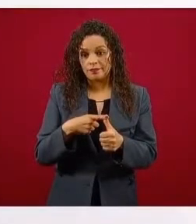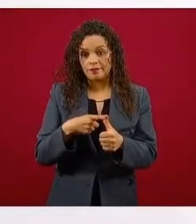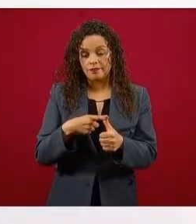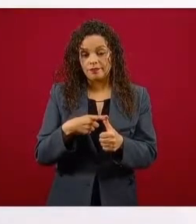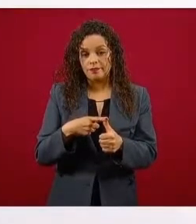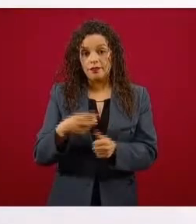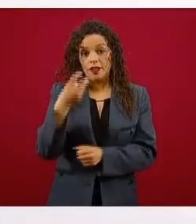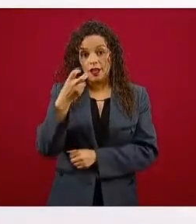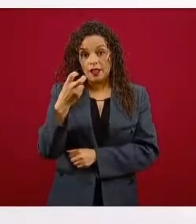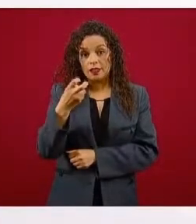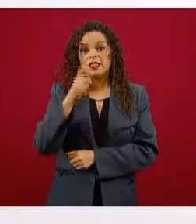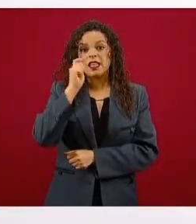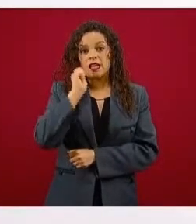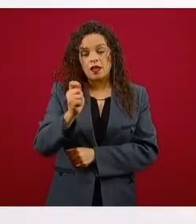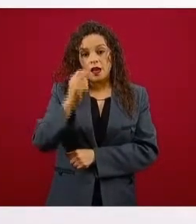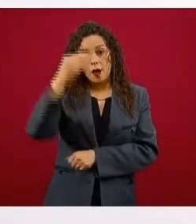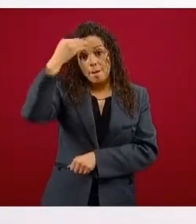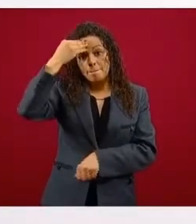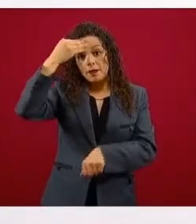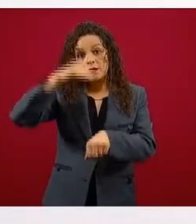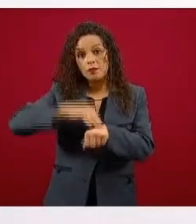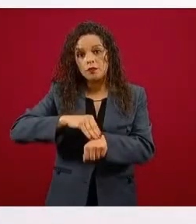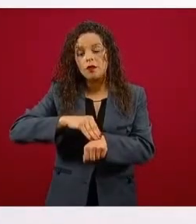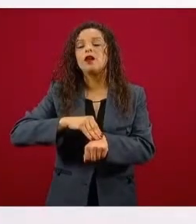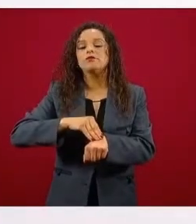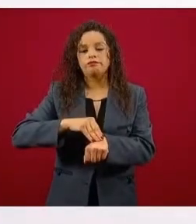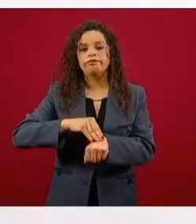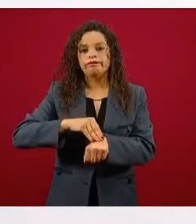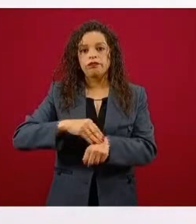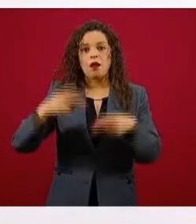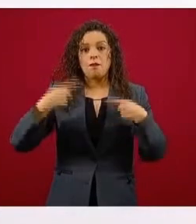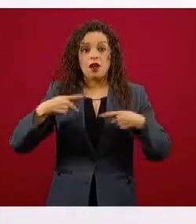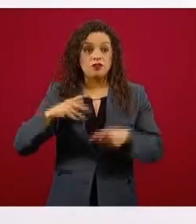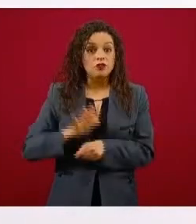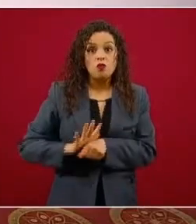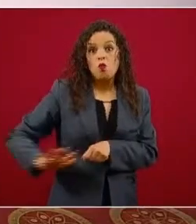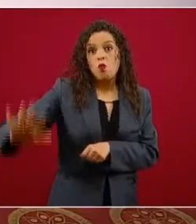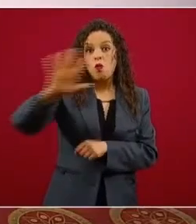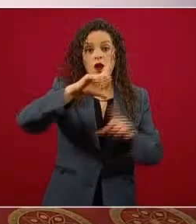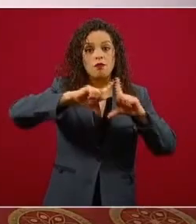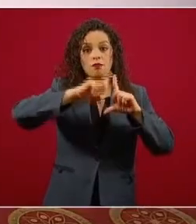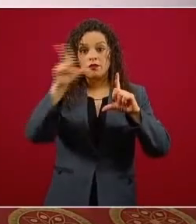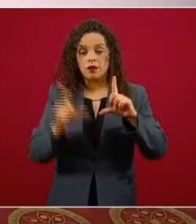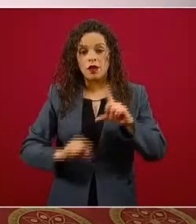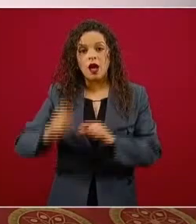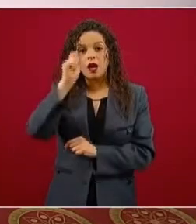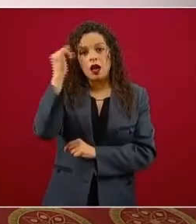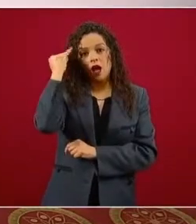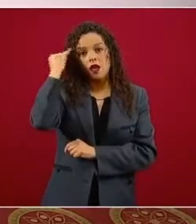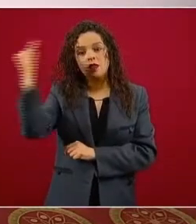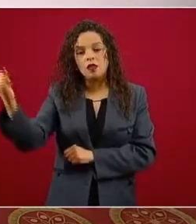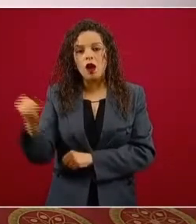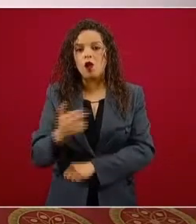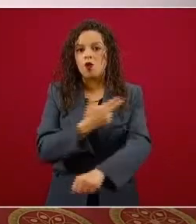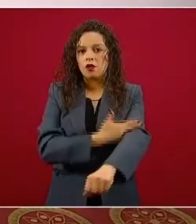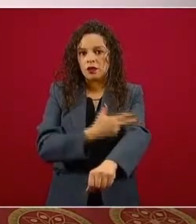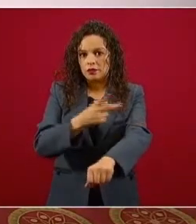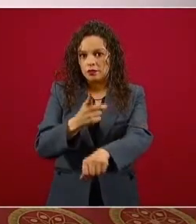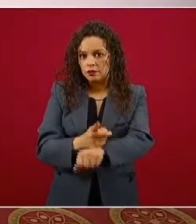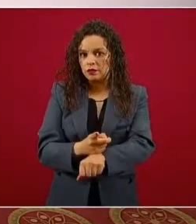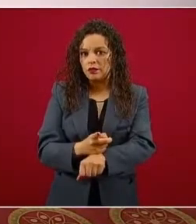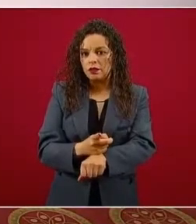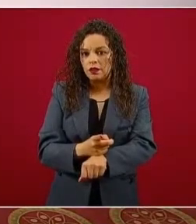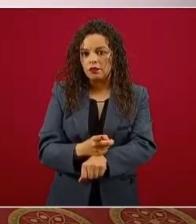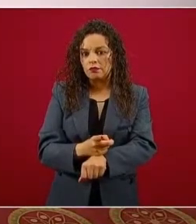conciencia ciudadana las ideas de justicia, honestidad, austeridad,